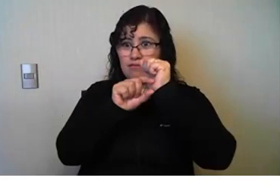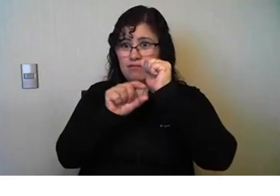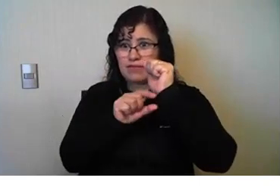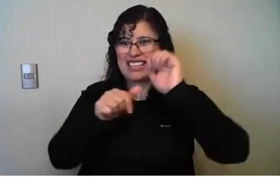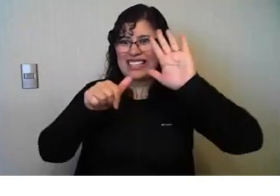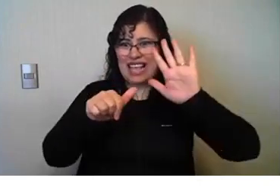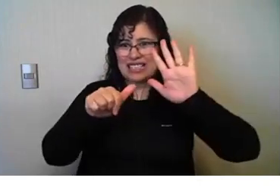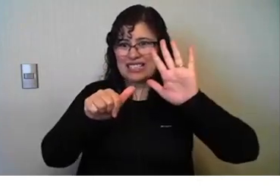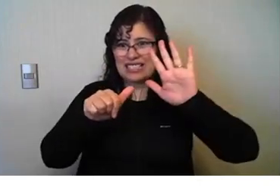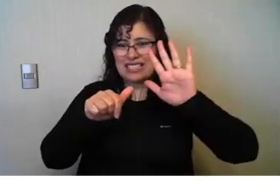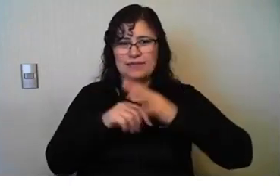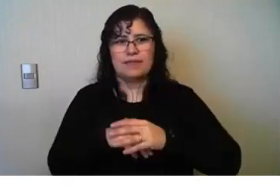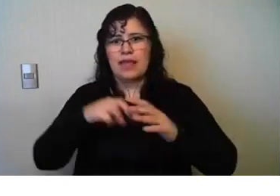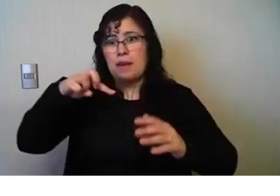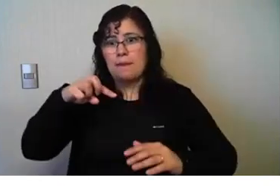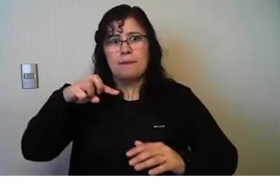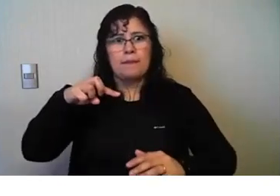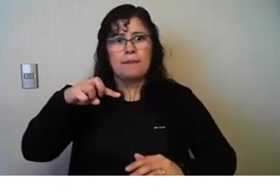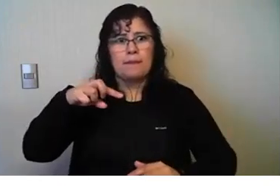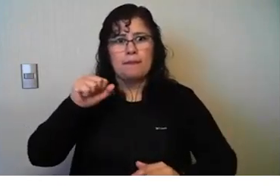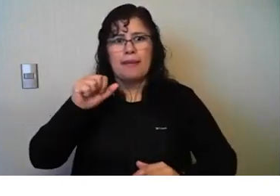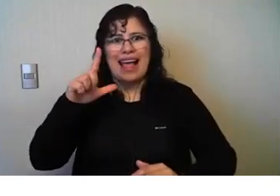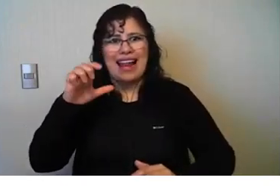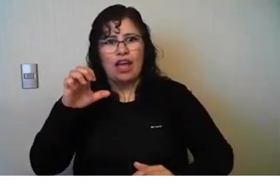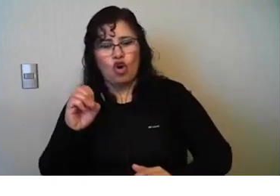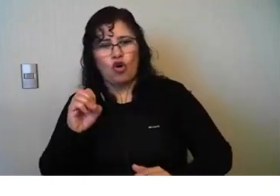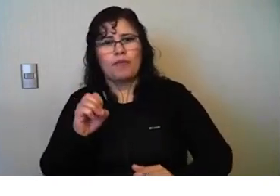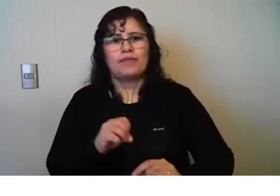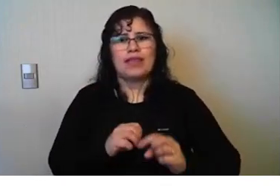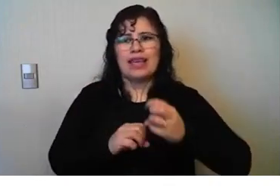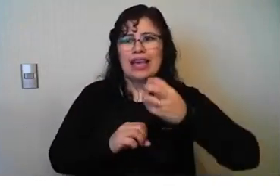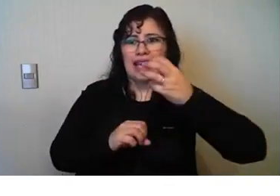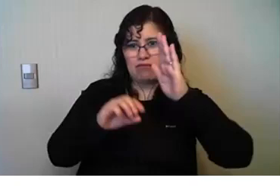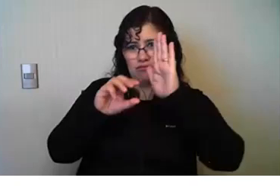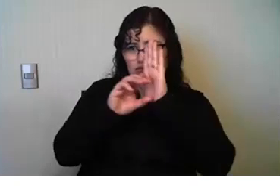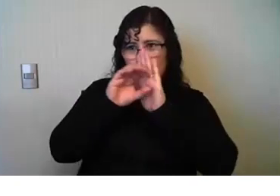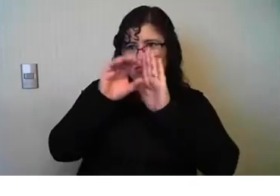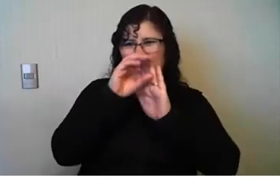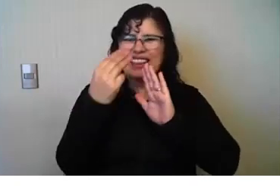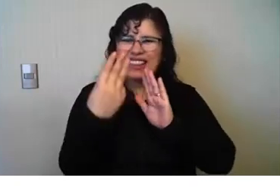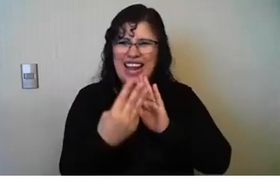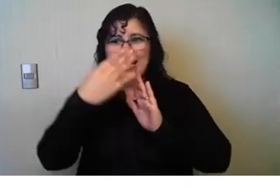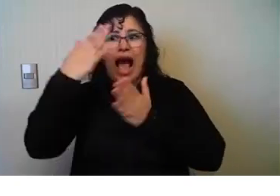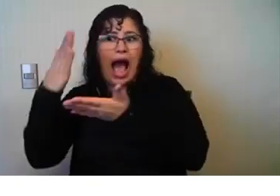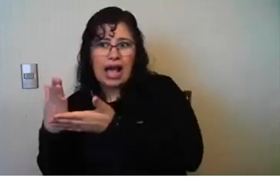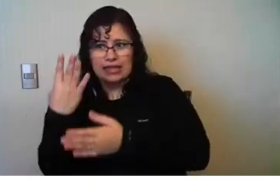Para el paleocórtex, entre 3 a 5 estratos o capas. Y la